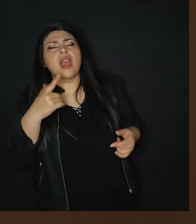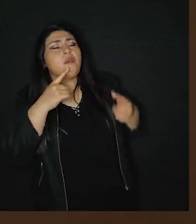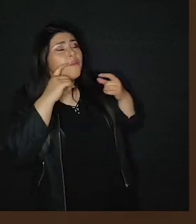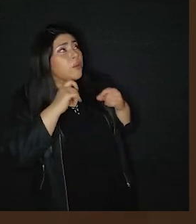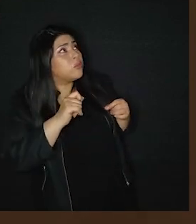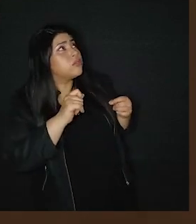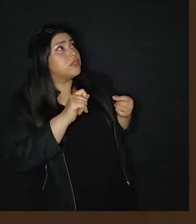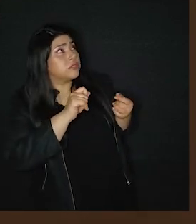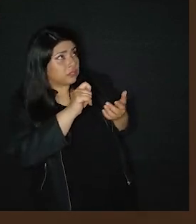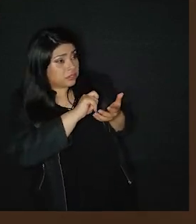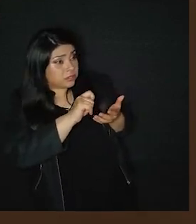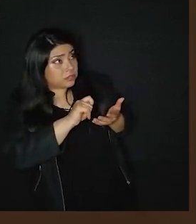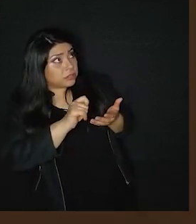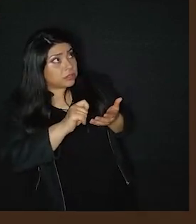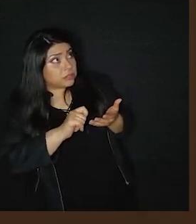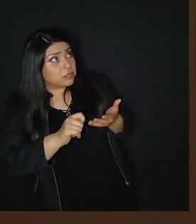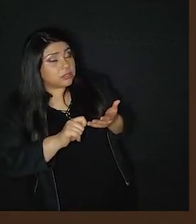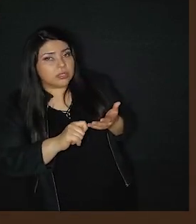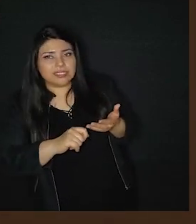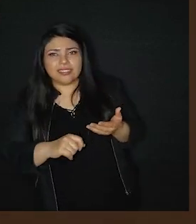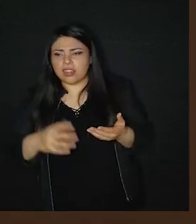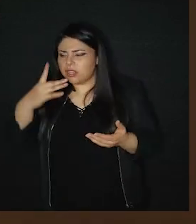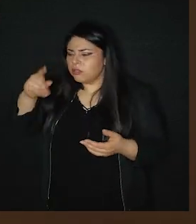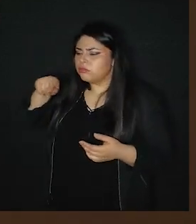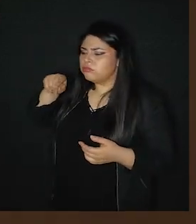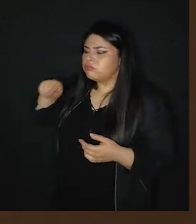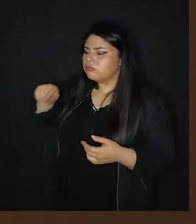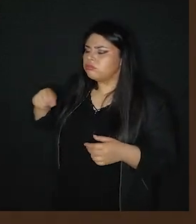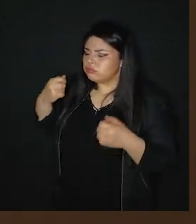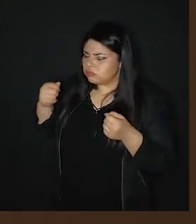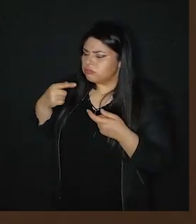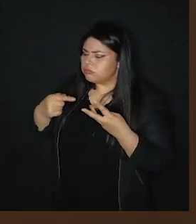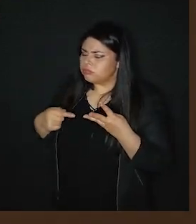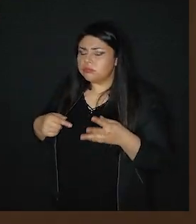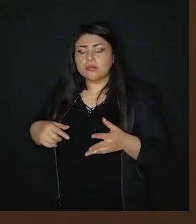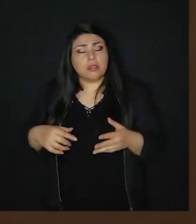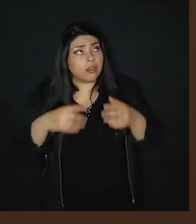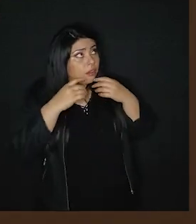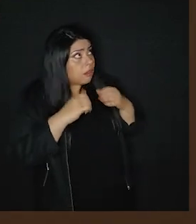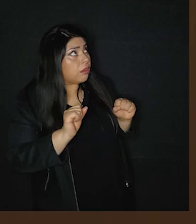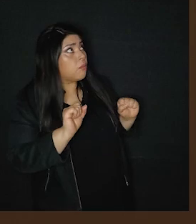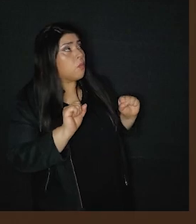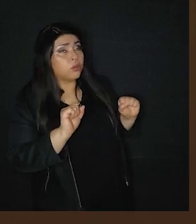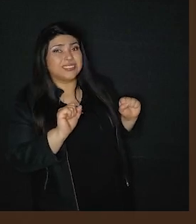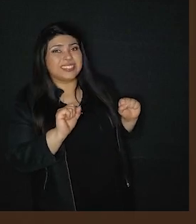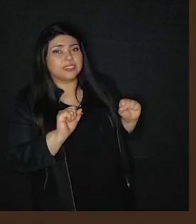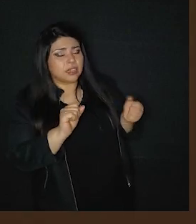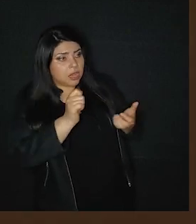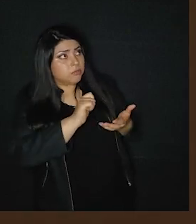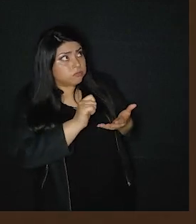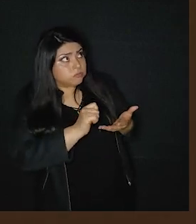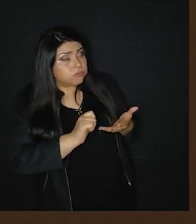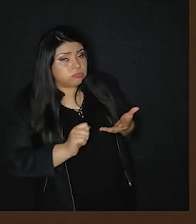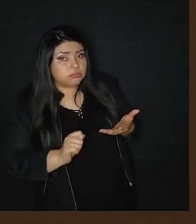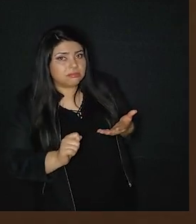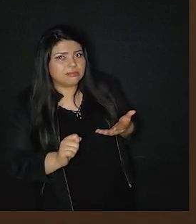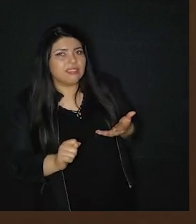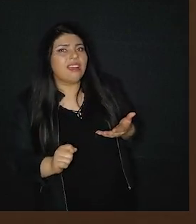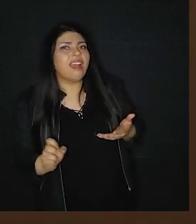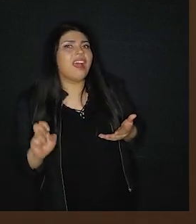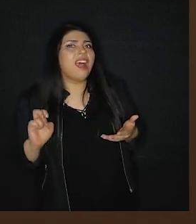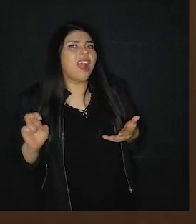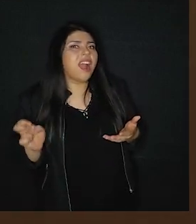eso cuando Dios le da la instrucción a los levitas de cuidar de administrar el